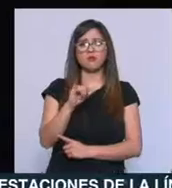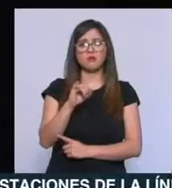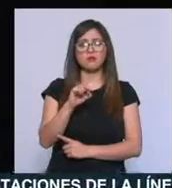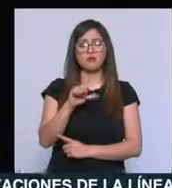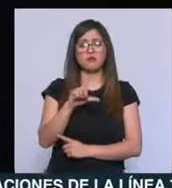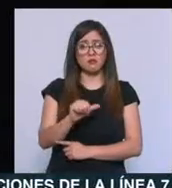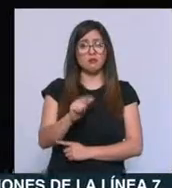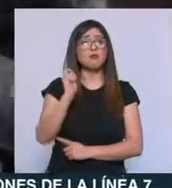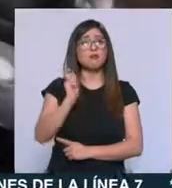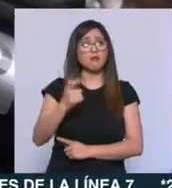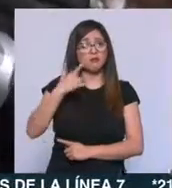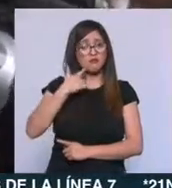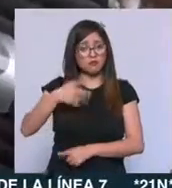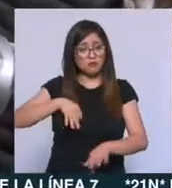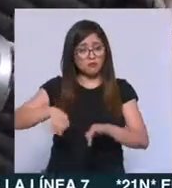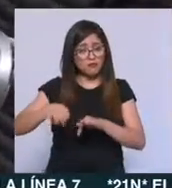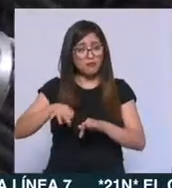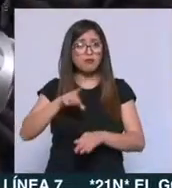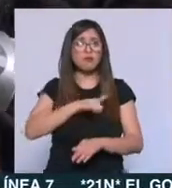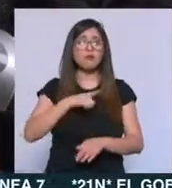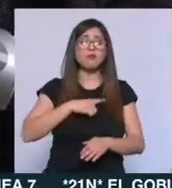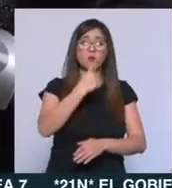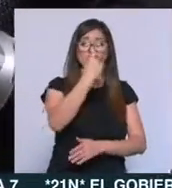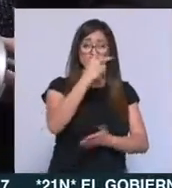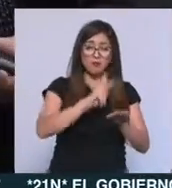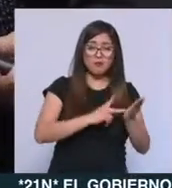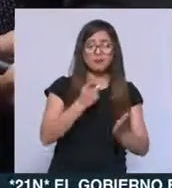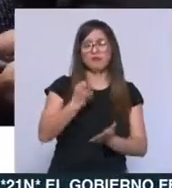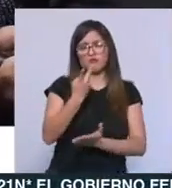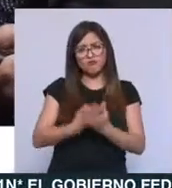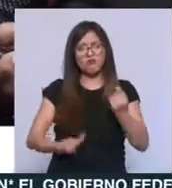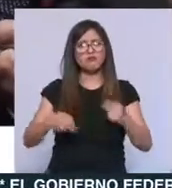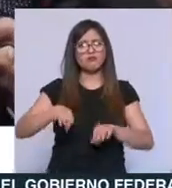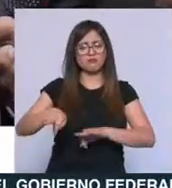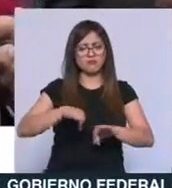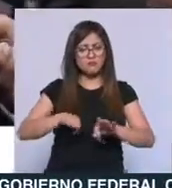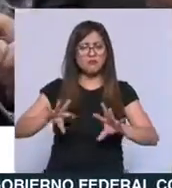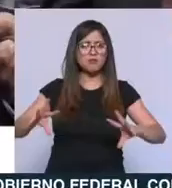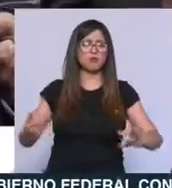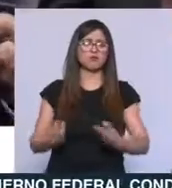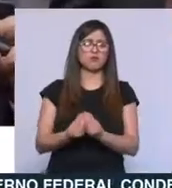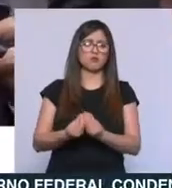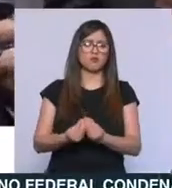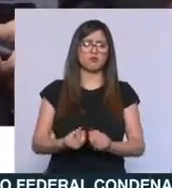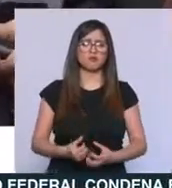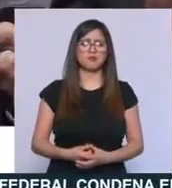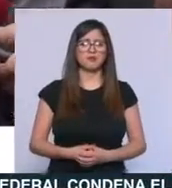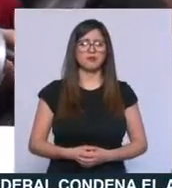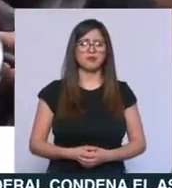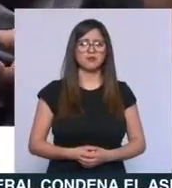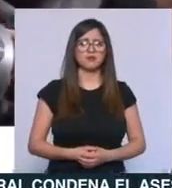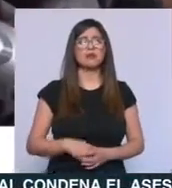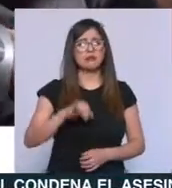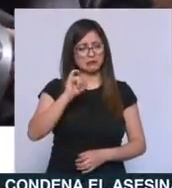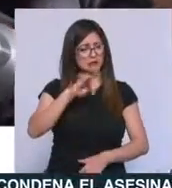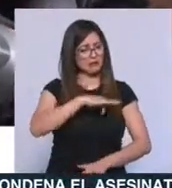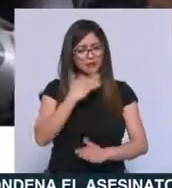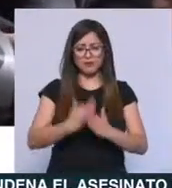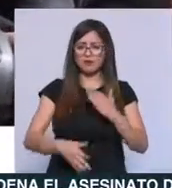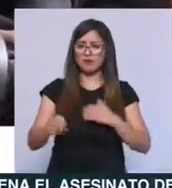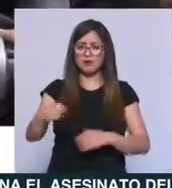debe redoblar. No solamente es percepción, nos falta trabajar más respecto a la